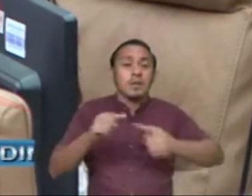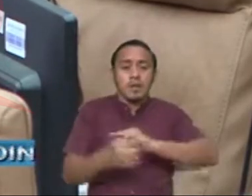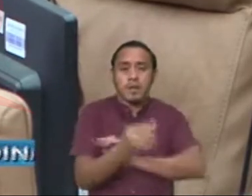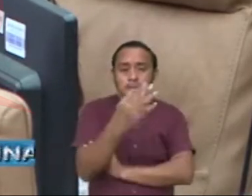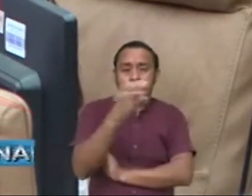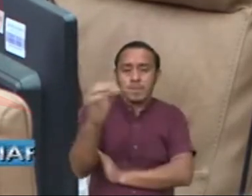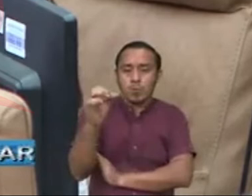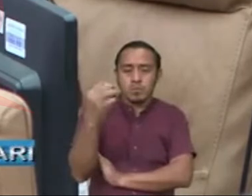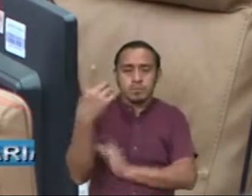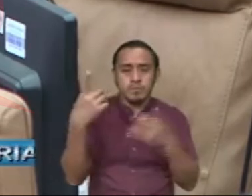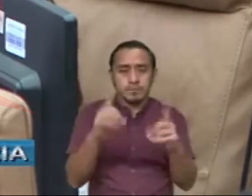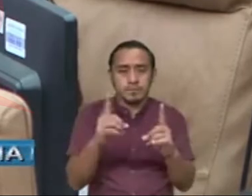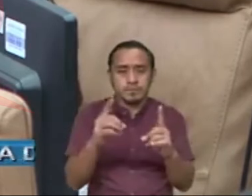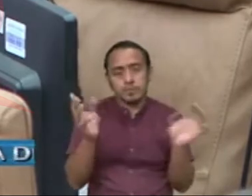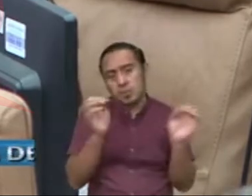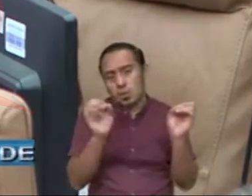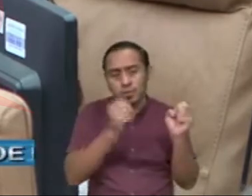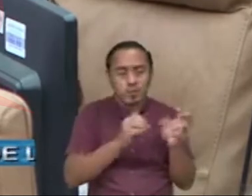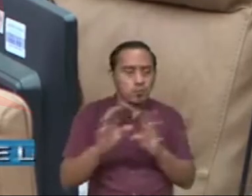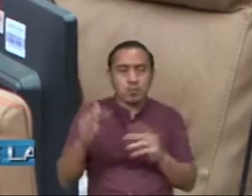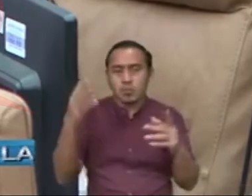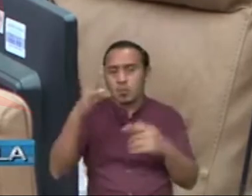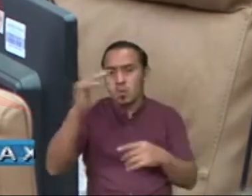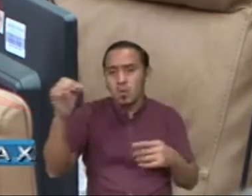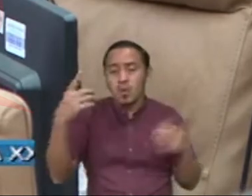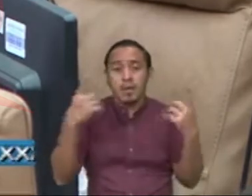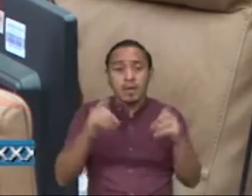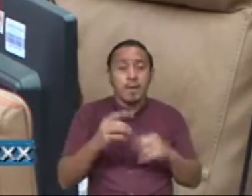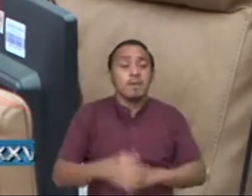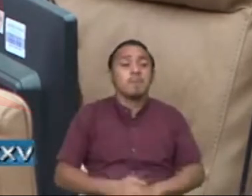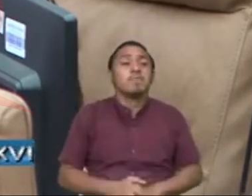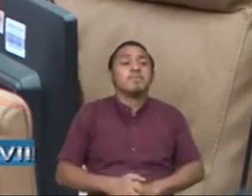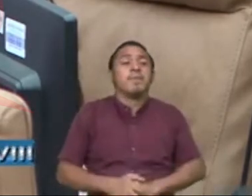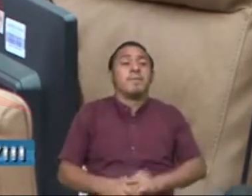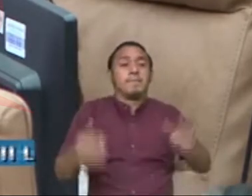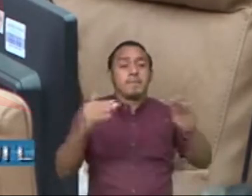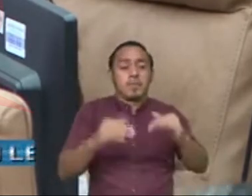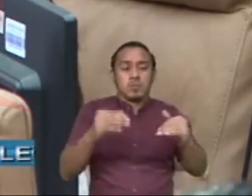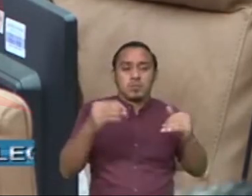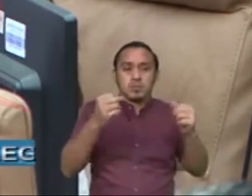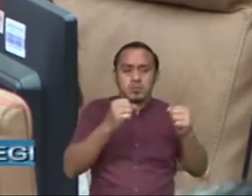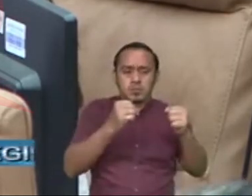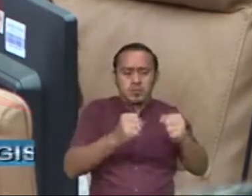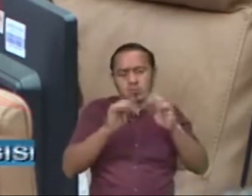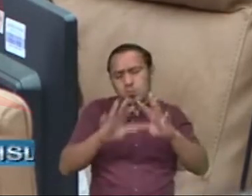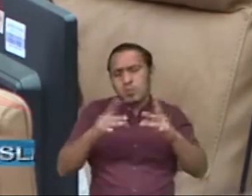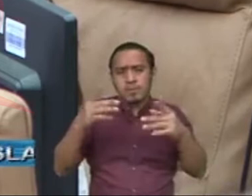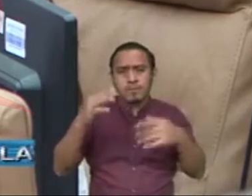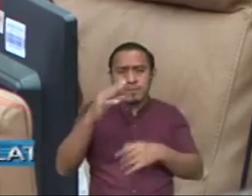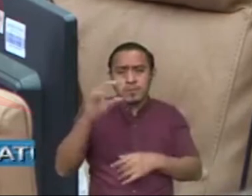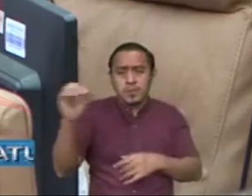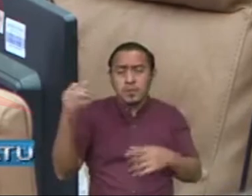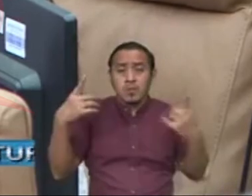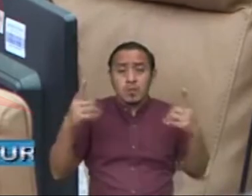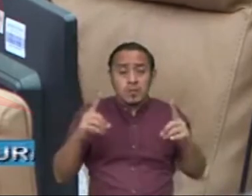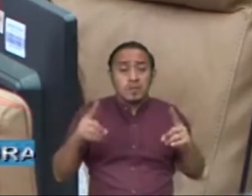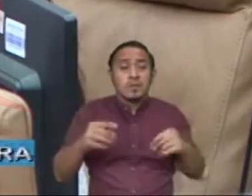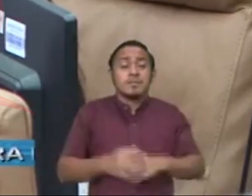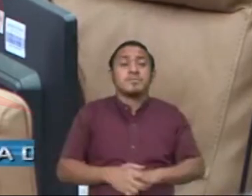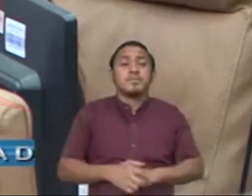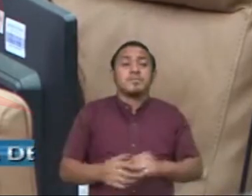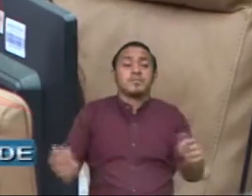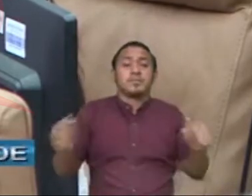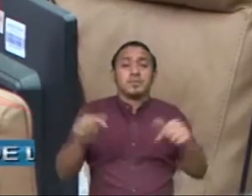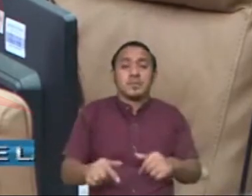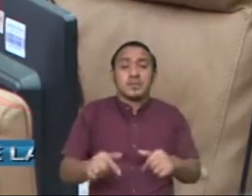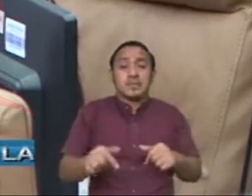codirector o codirectora general y de codirector o codirectora administrativa por la